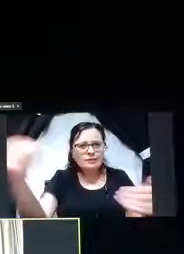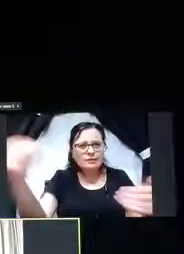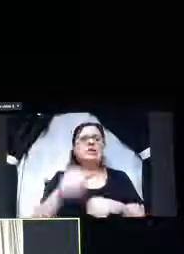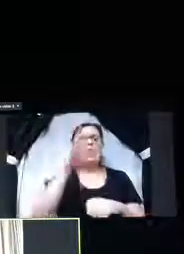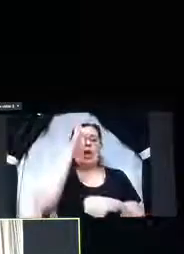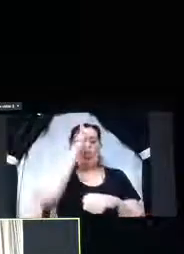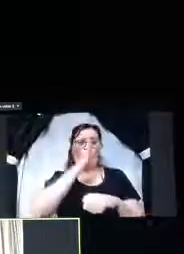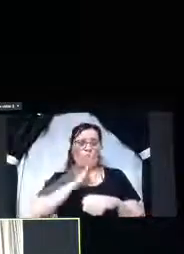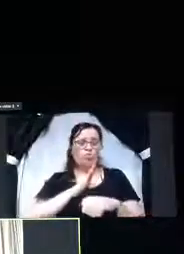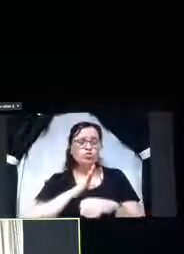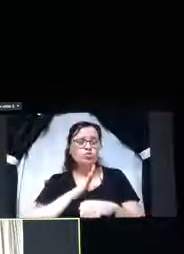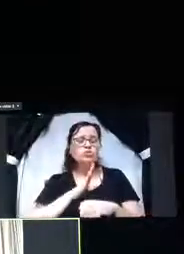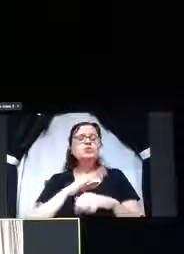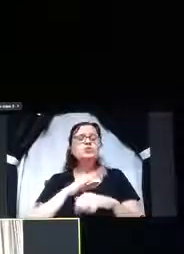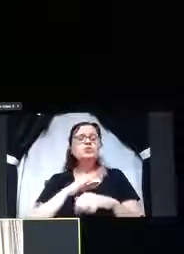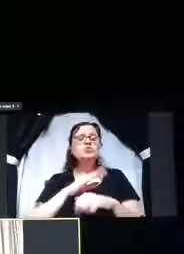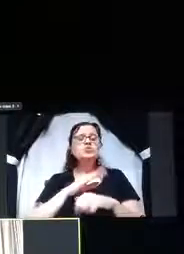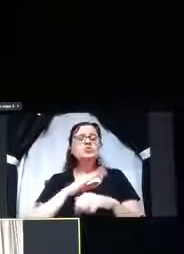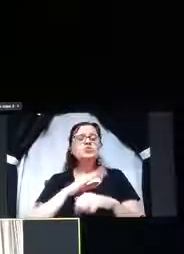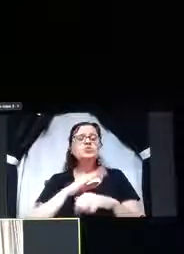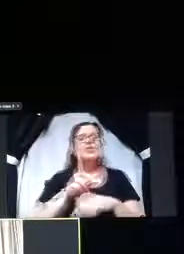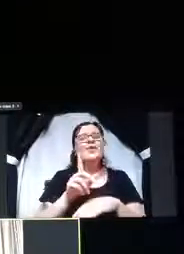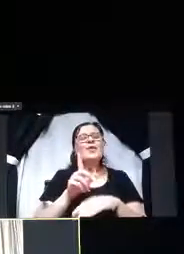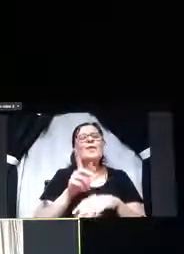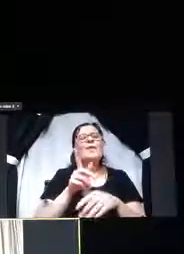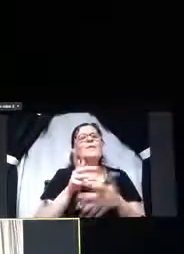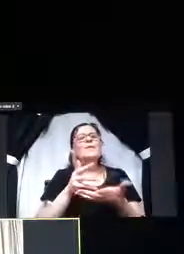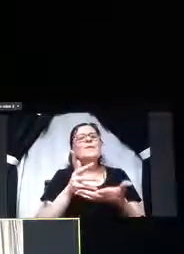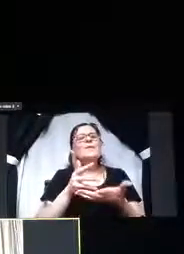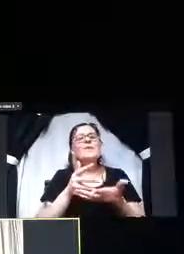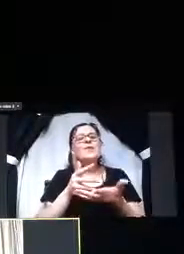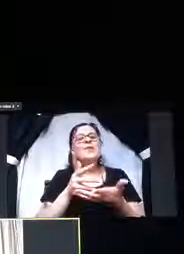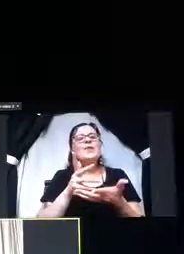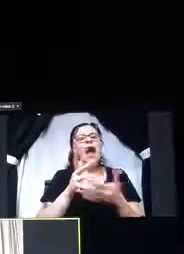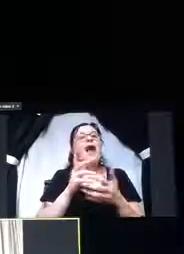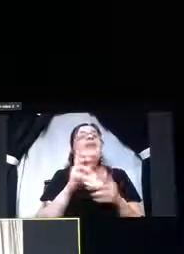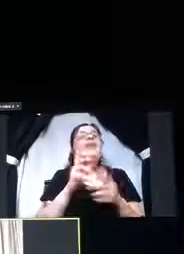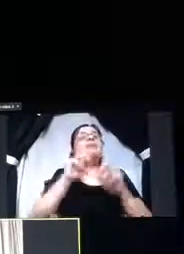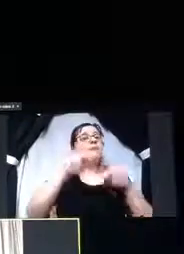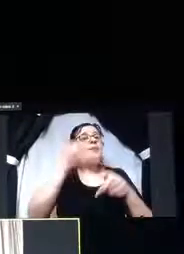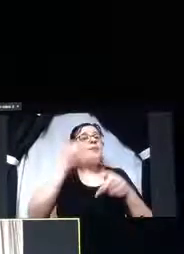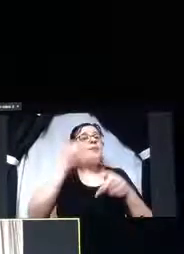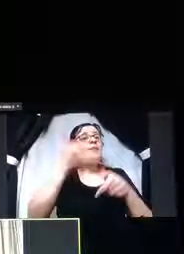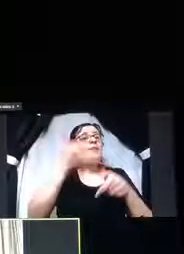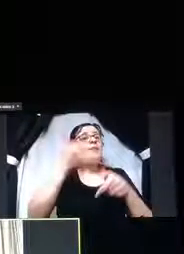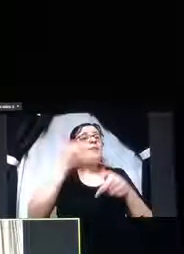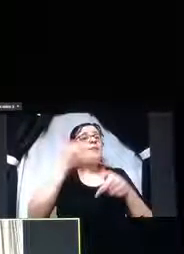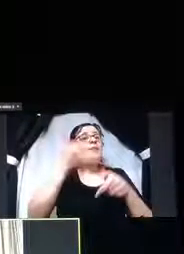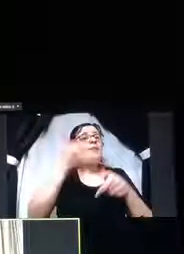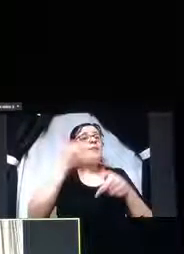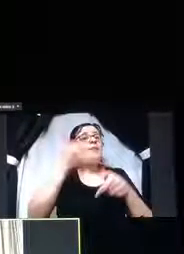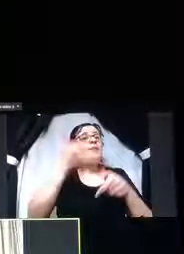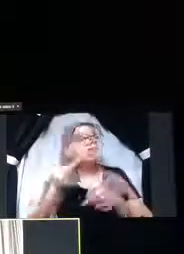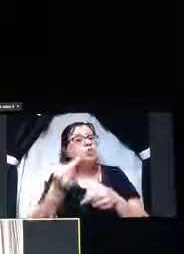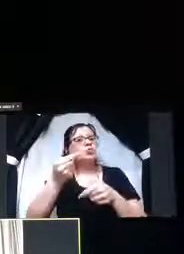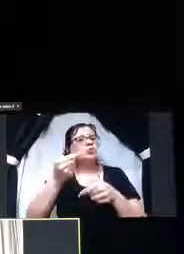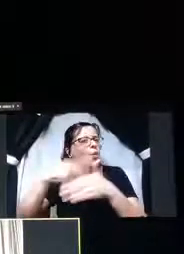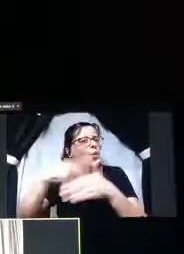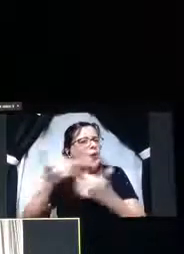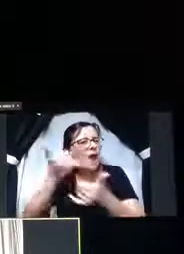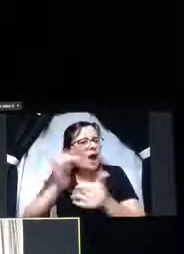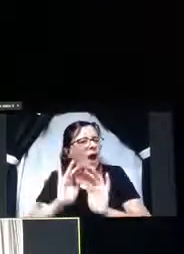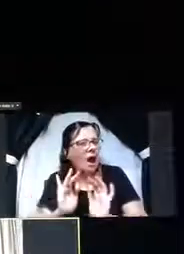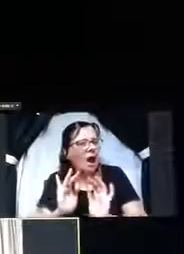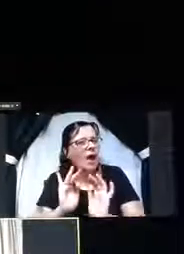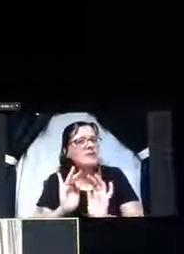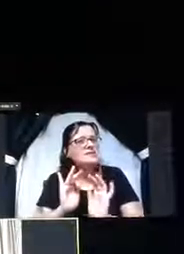con características claramente, pero que se escondían otras dificultades bajo la sombra